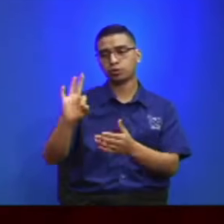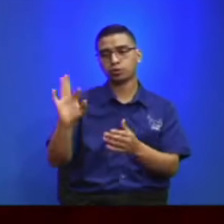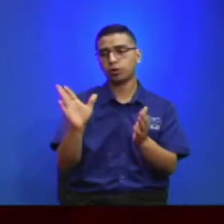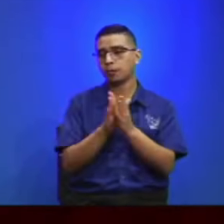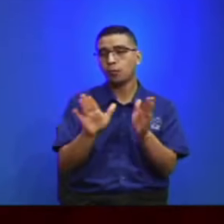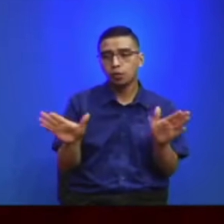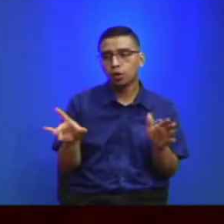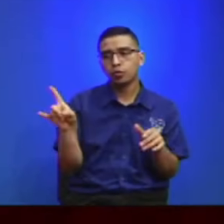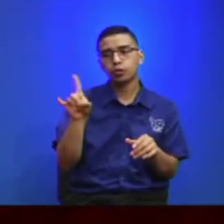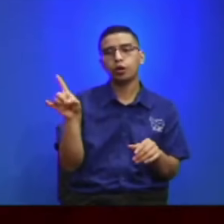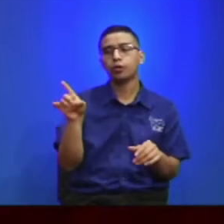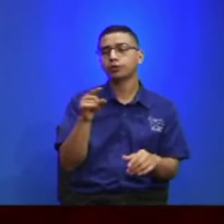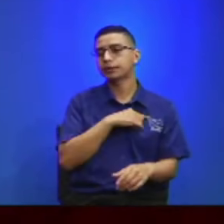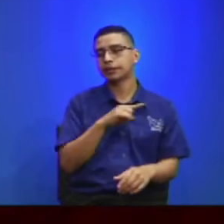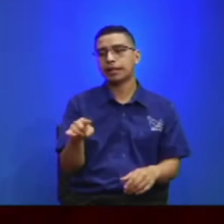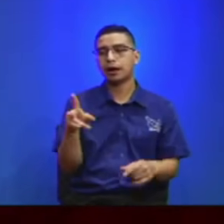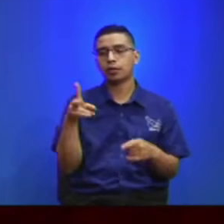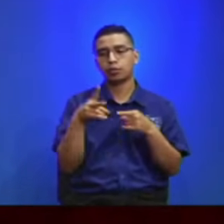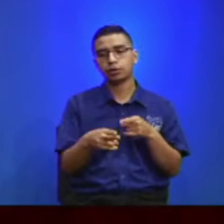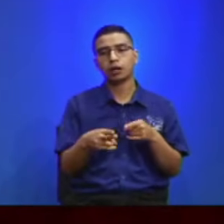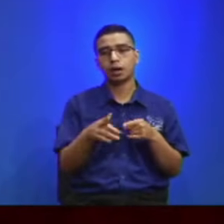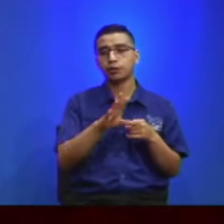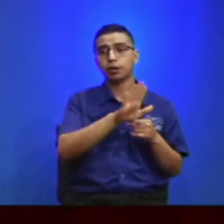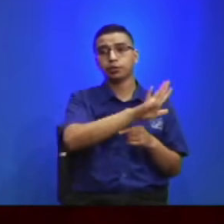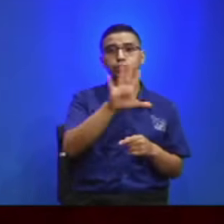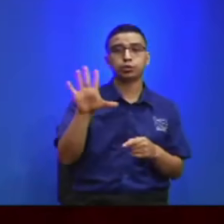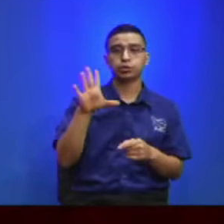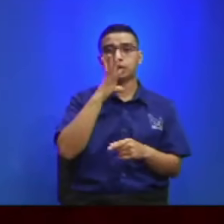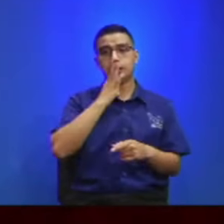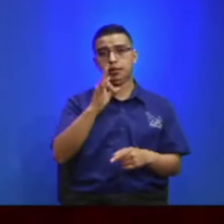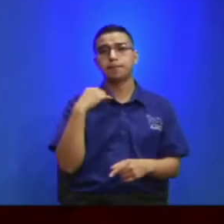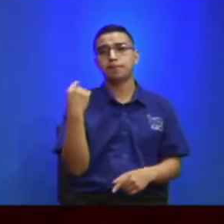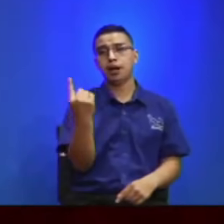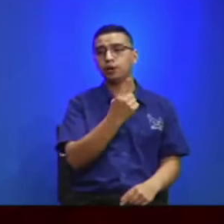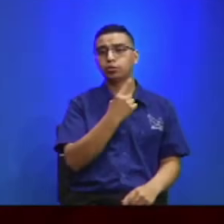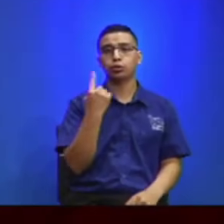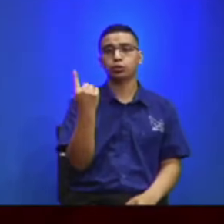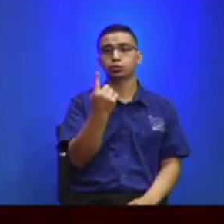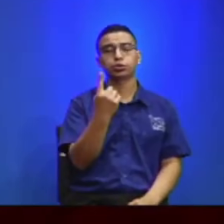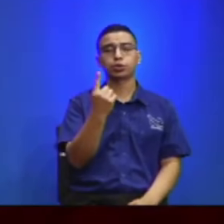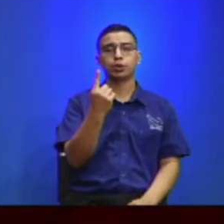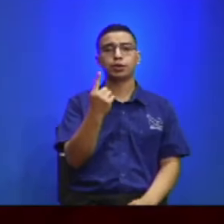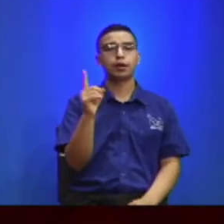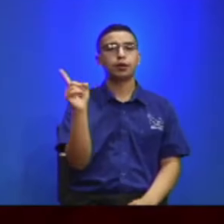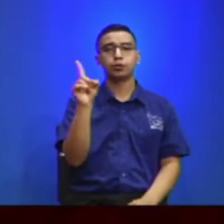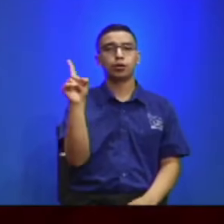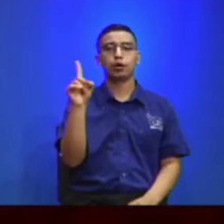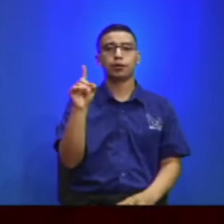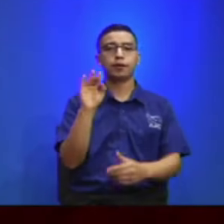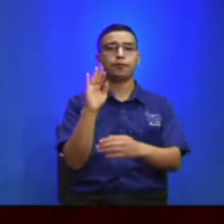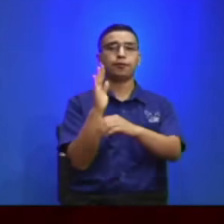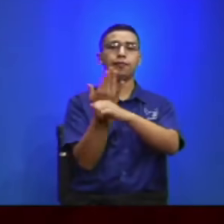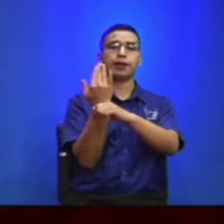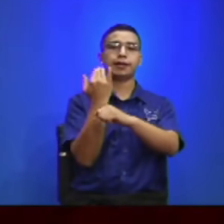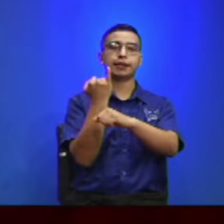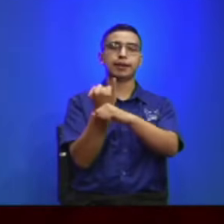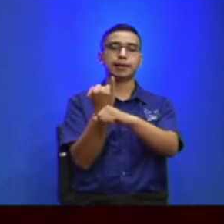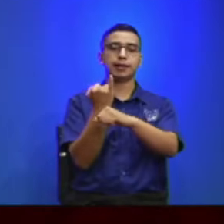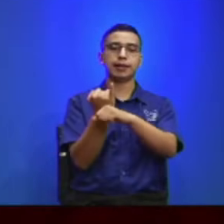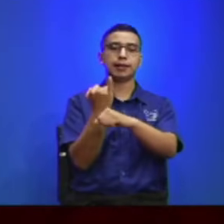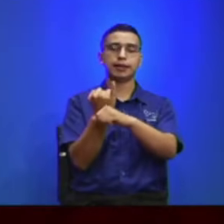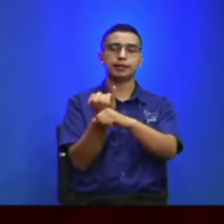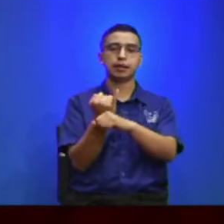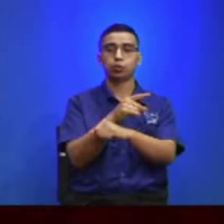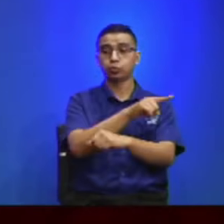de sus hermanos ni del atrio de su lugar de nacimiento vosotros sois testigos